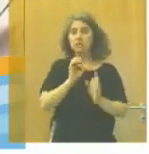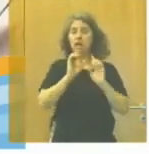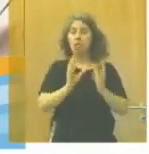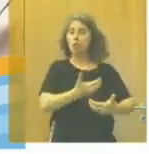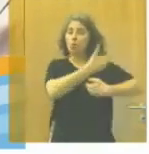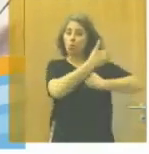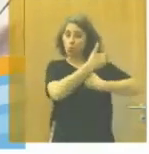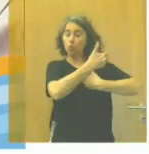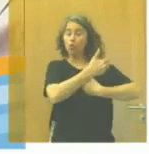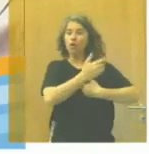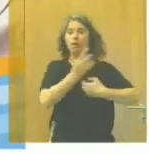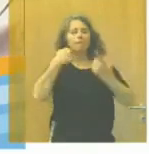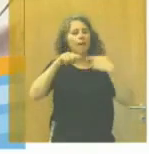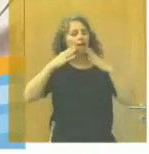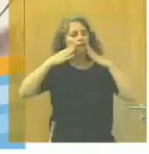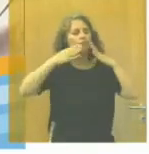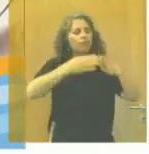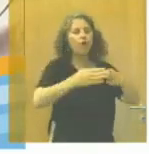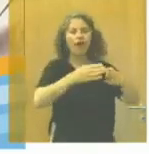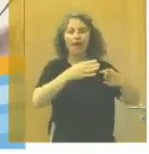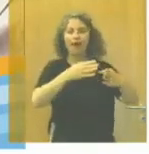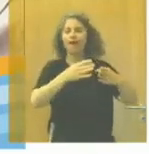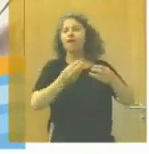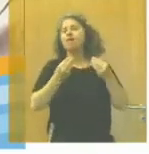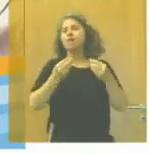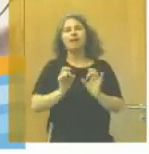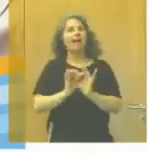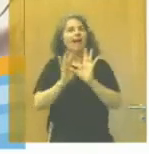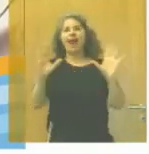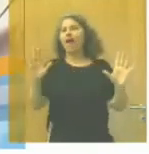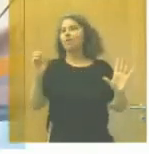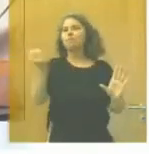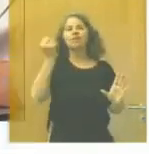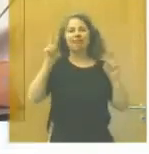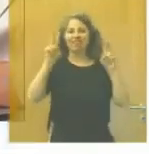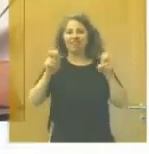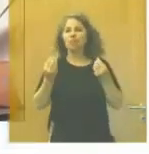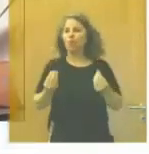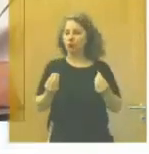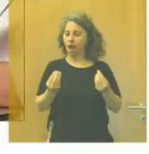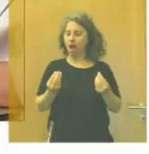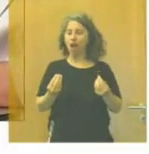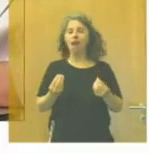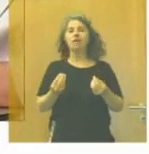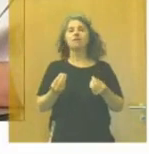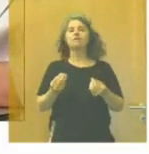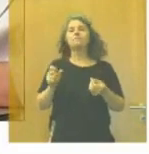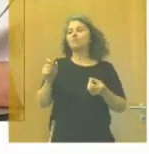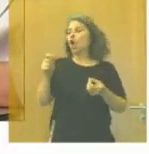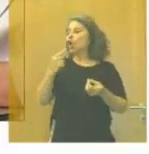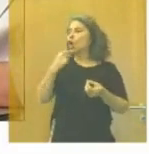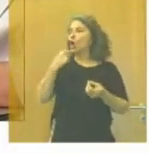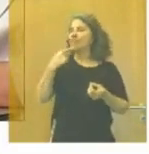UNICEF para los abordajes en esta materia queda muy clara su relevancia, que es que la voz